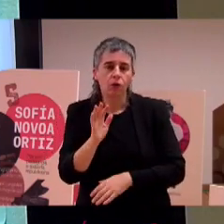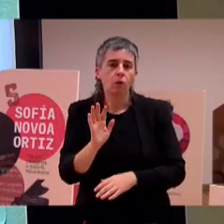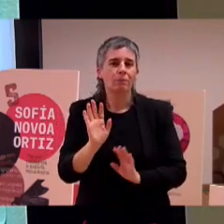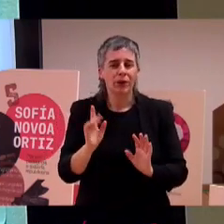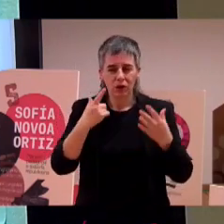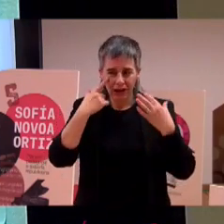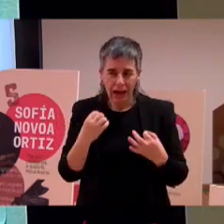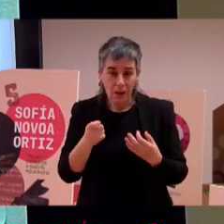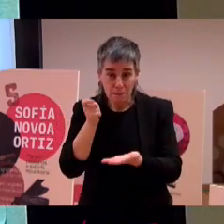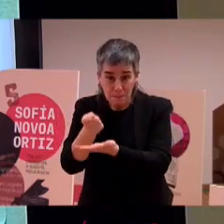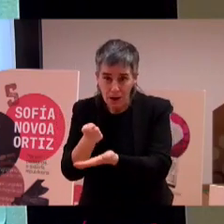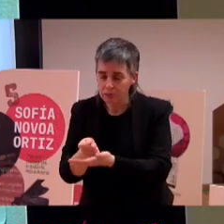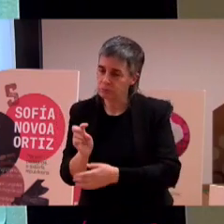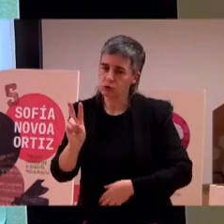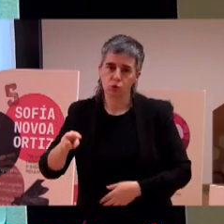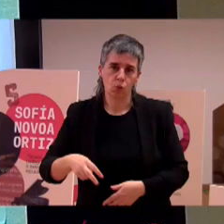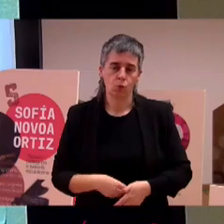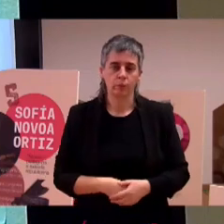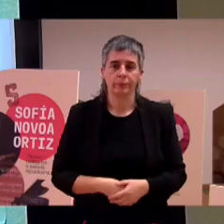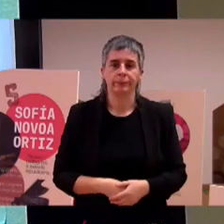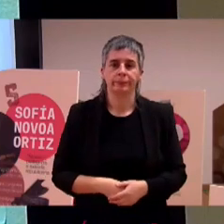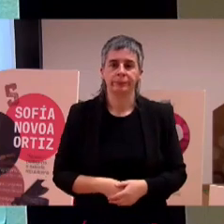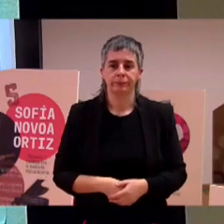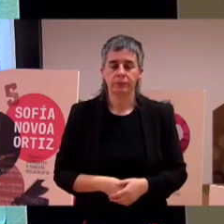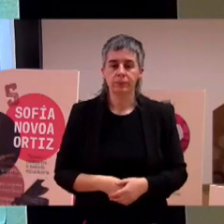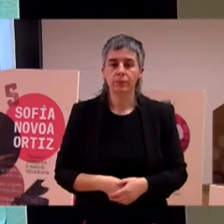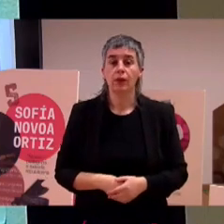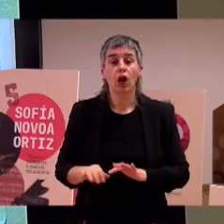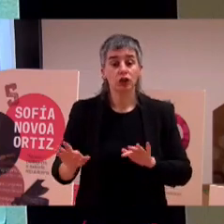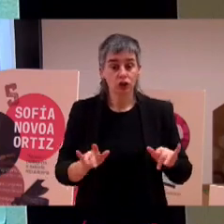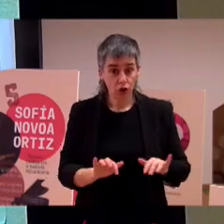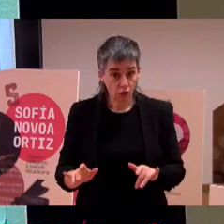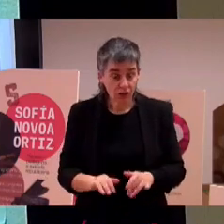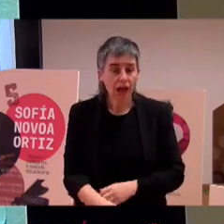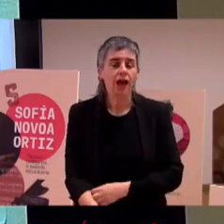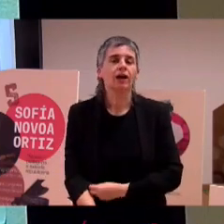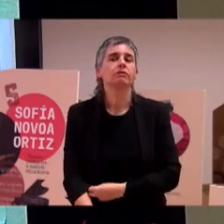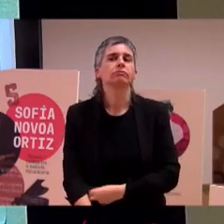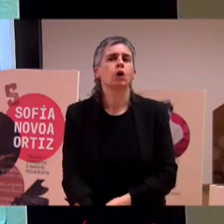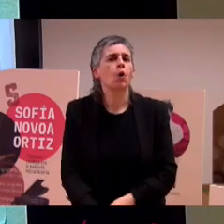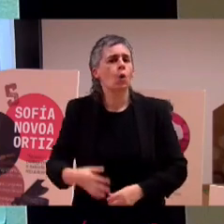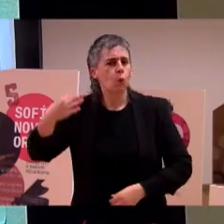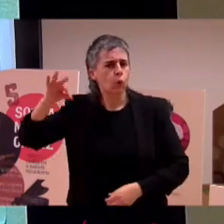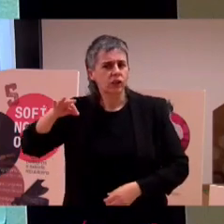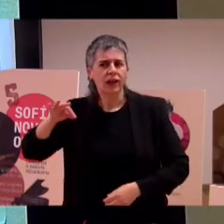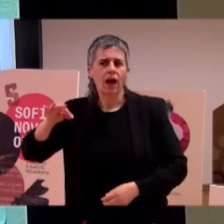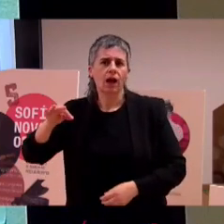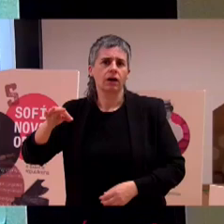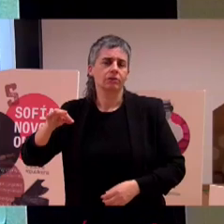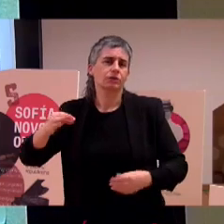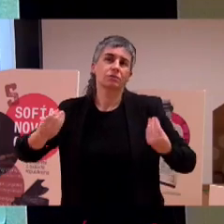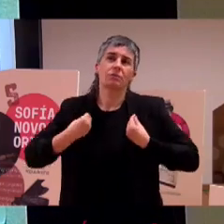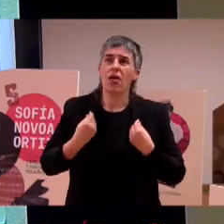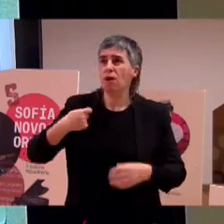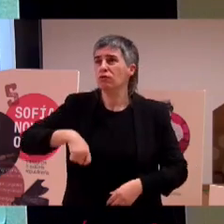decoroso pagarlle por un concerto. Sofía non será a única que renuncia a conseguir gañarse unha vida coa